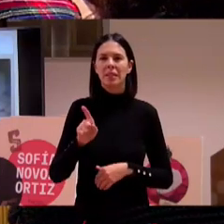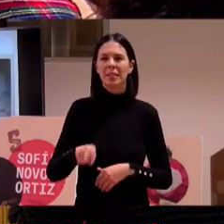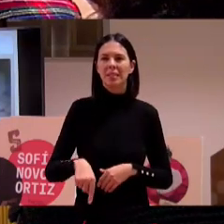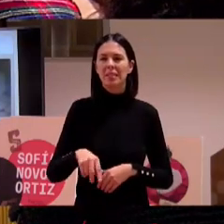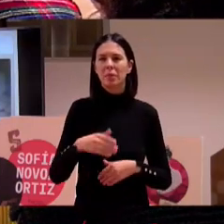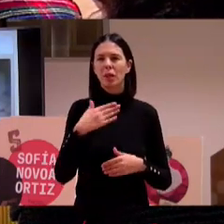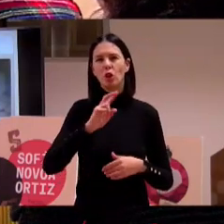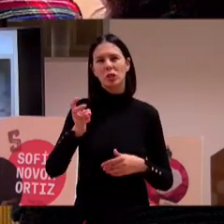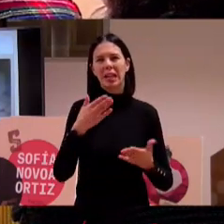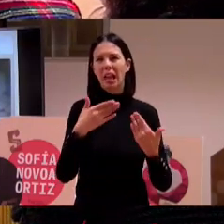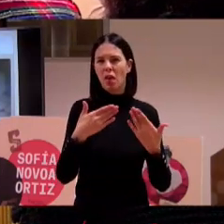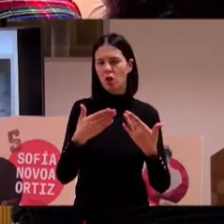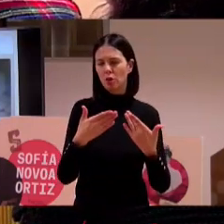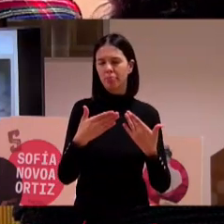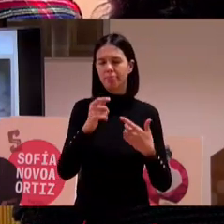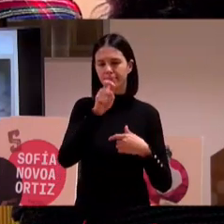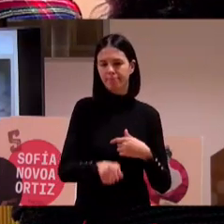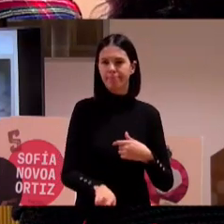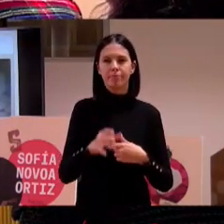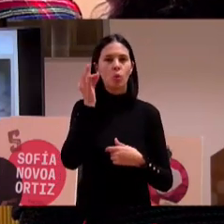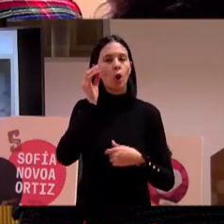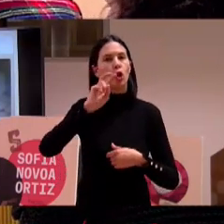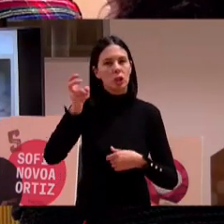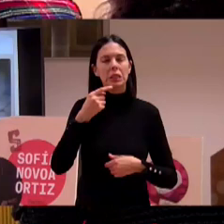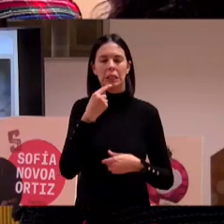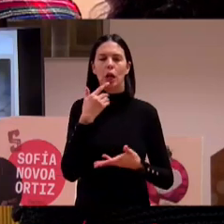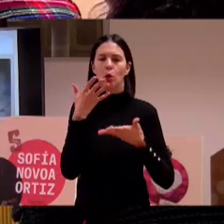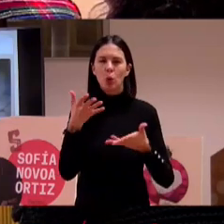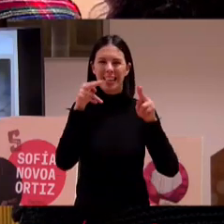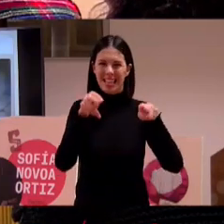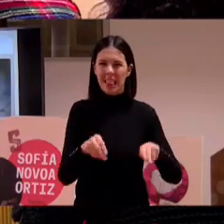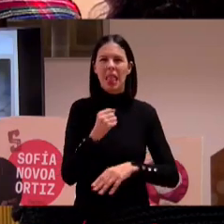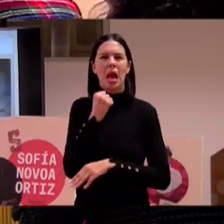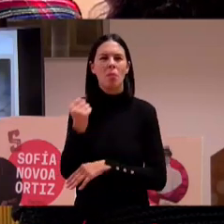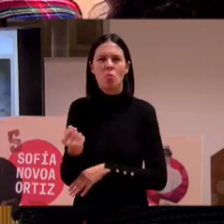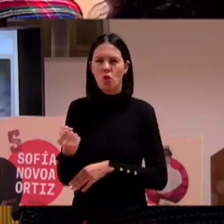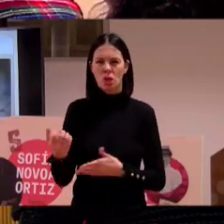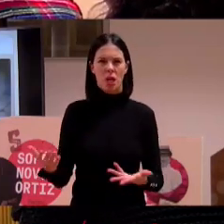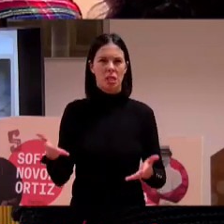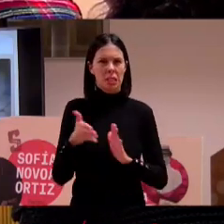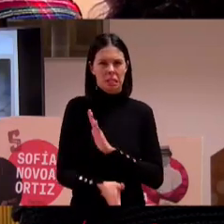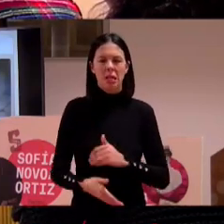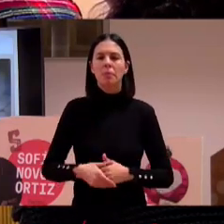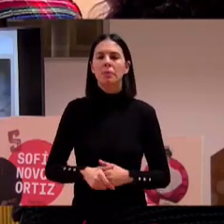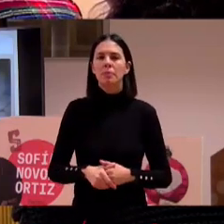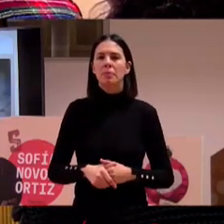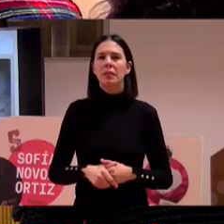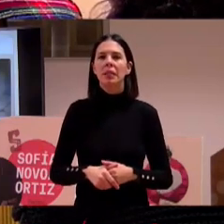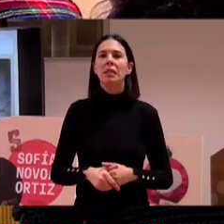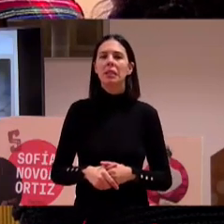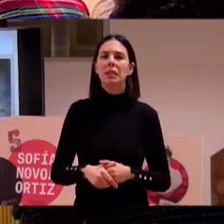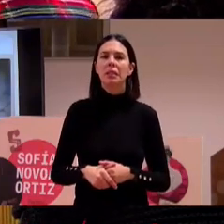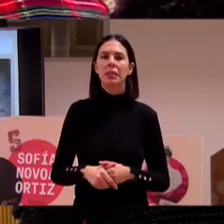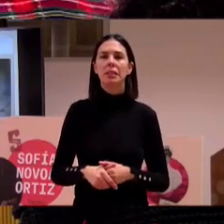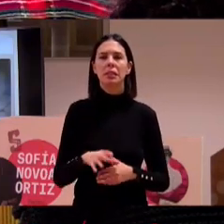Maeztu, a directora da residencia, que sí que a apoiou, non? Moito durante toda a súa carreira. Sí, é que